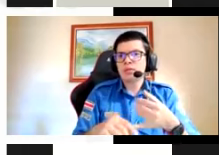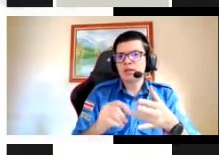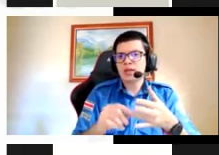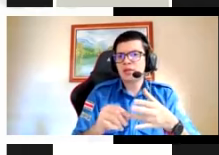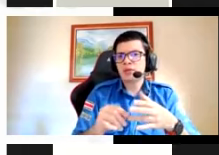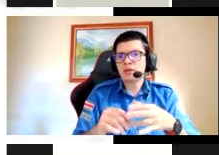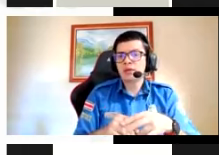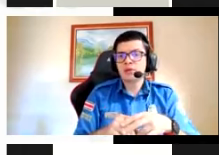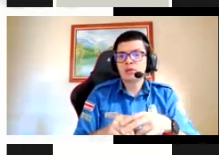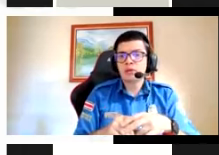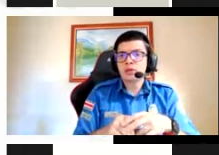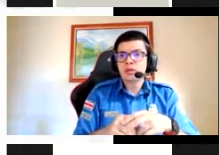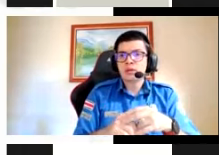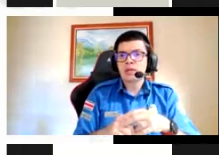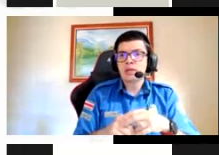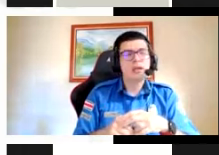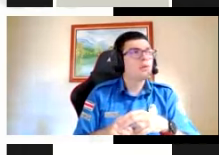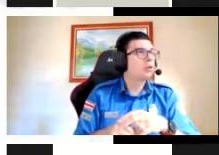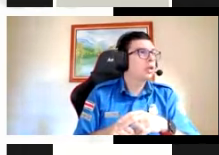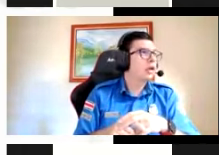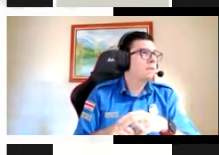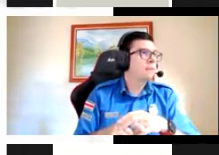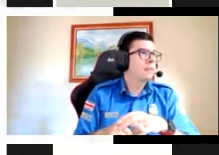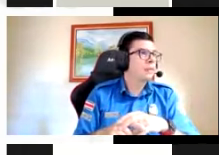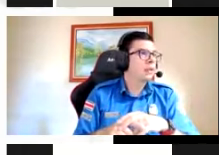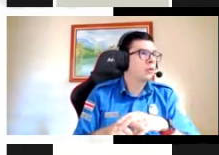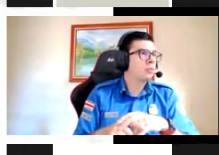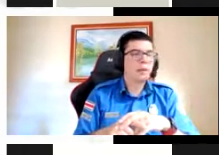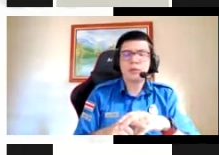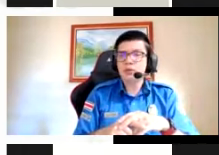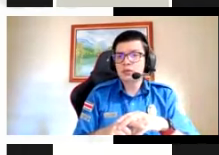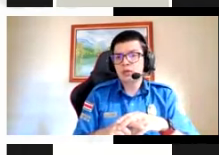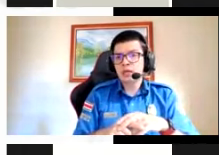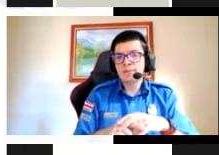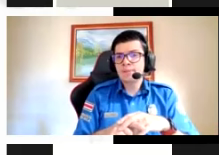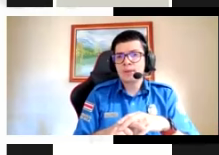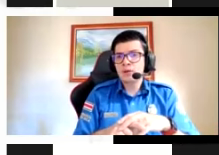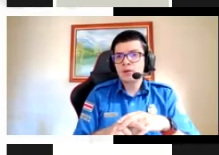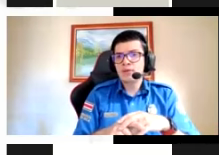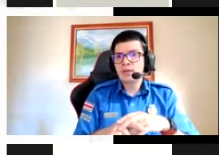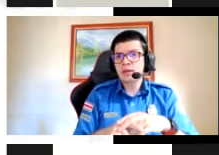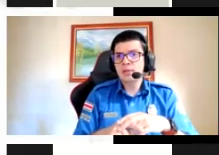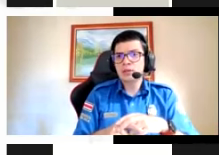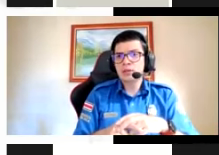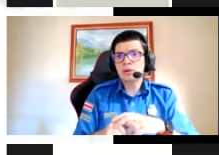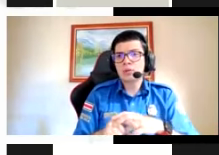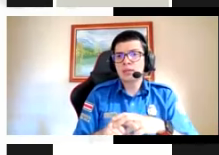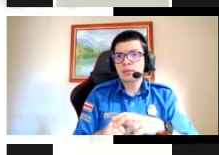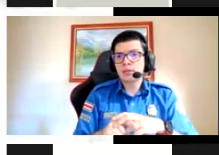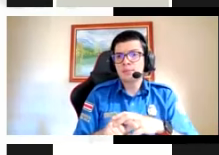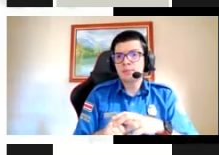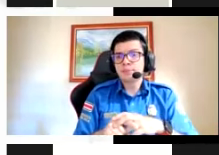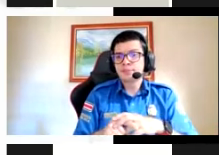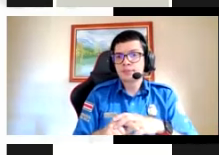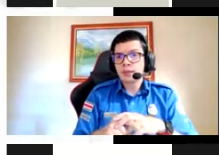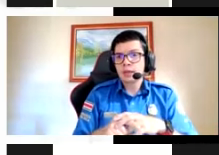es certificado y que no tiene ningún parámetro de seguridad. No, definitivamente no lo va a aguantar.